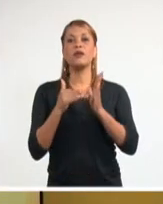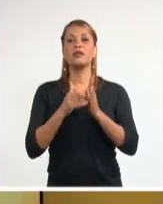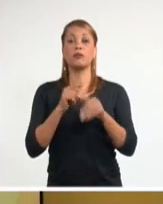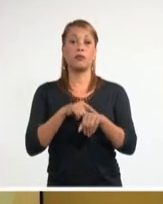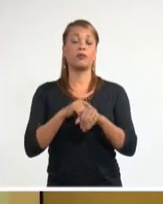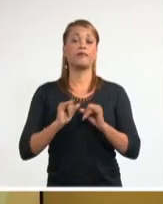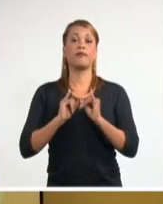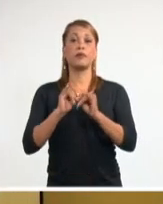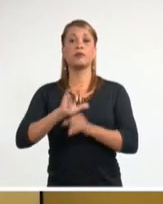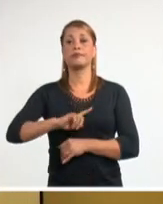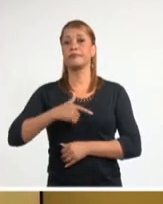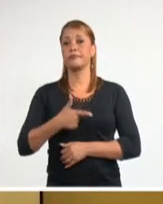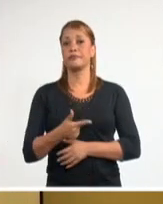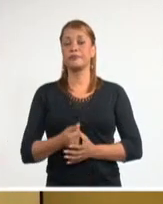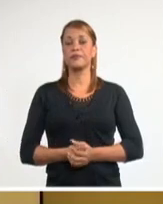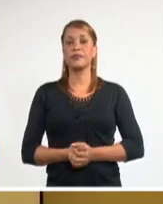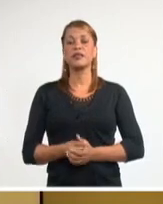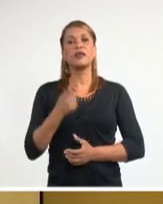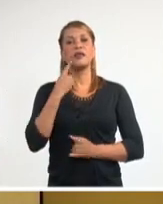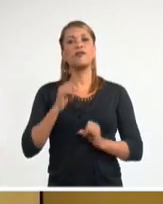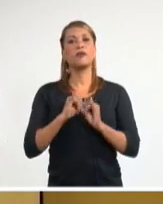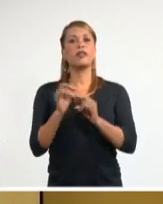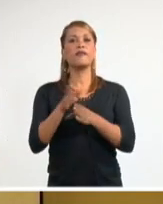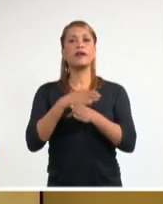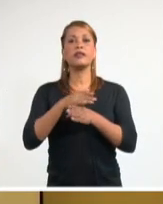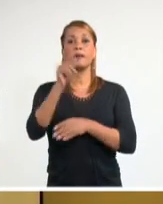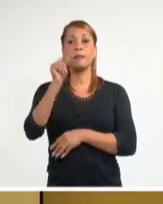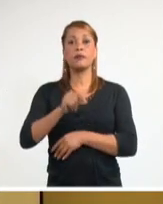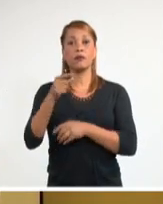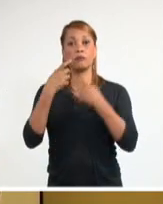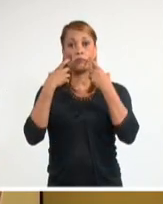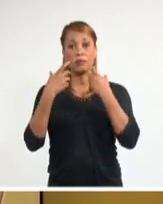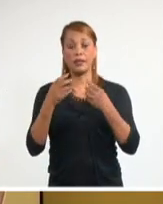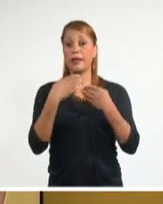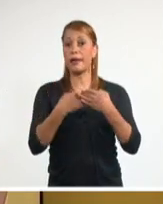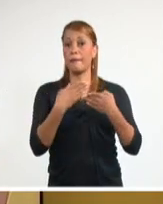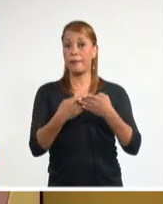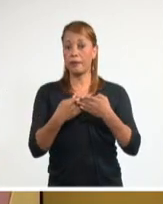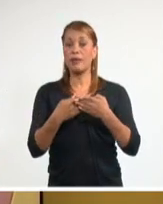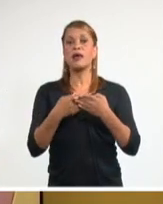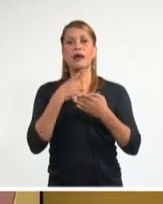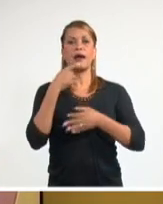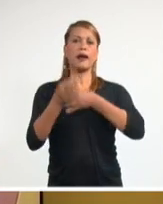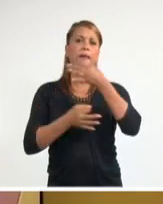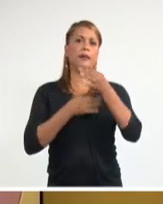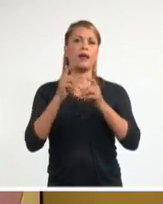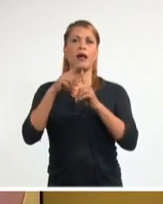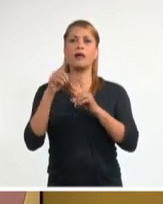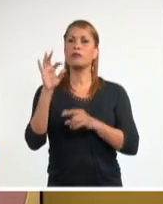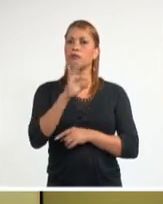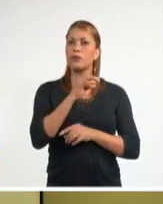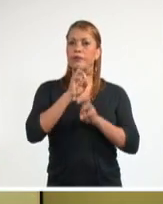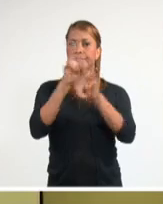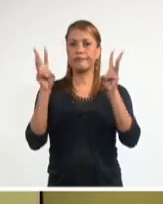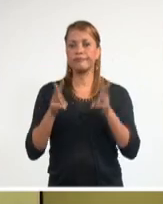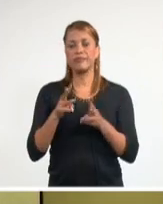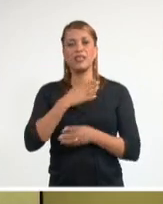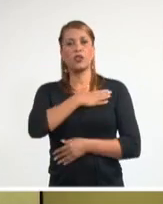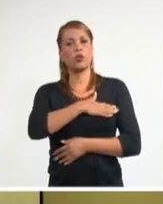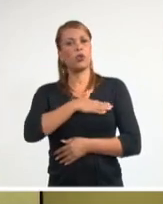tiempo de información cultural en nuestro espacio y es noticia que diversas personalidades e instituciones han expresado a través de sus redes sociales el pésame y